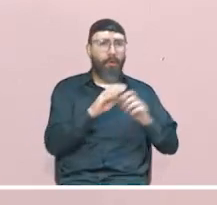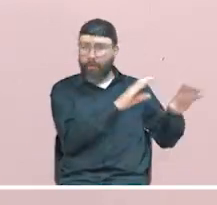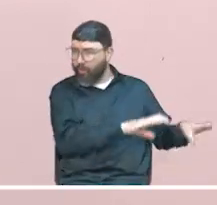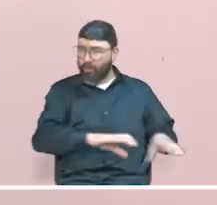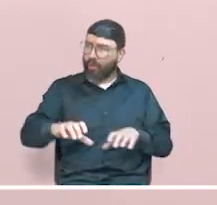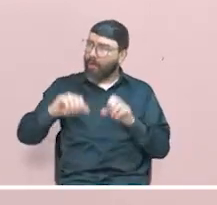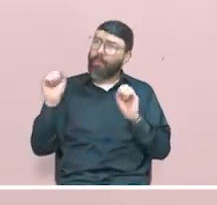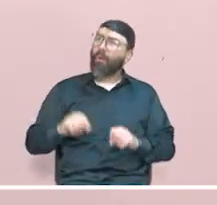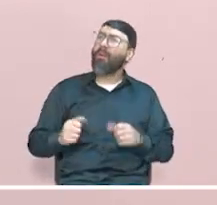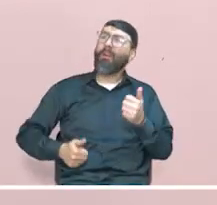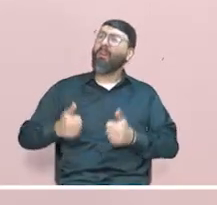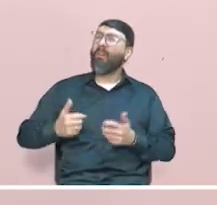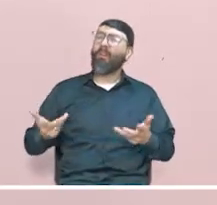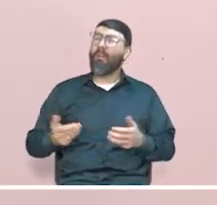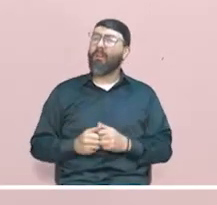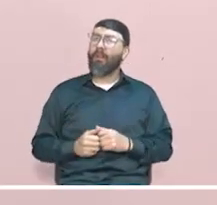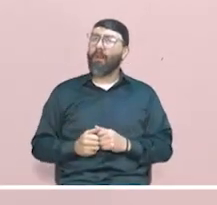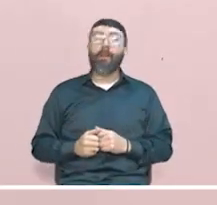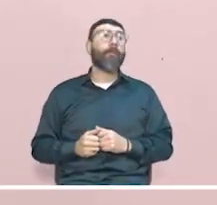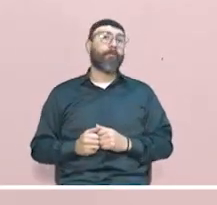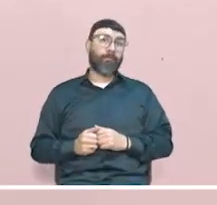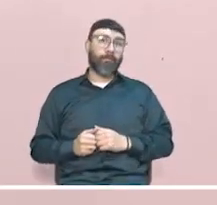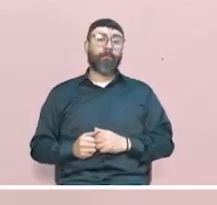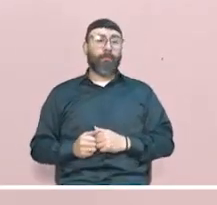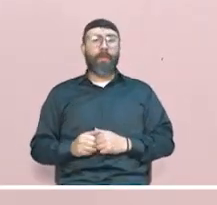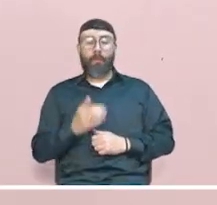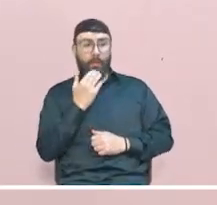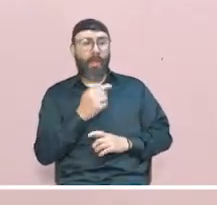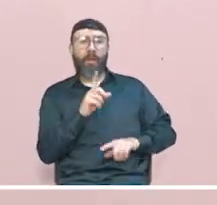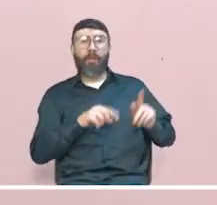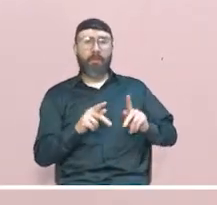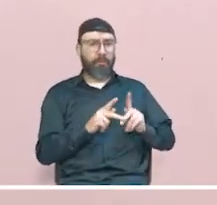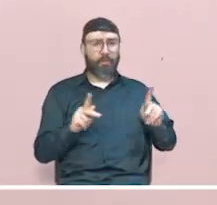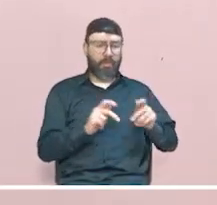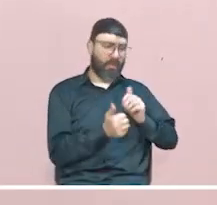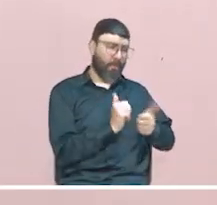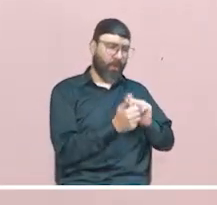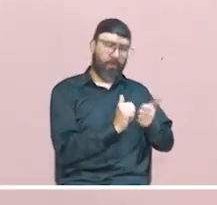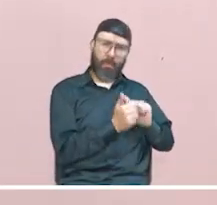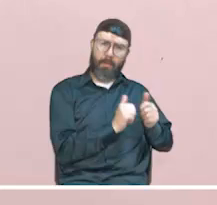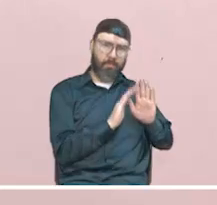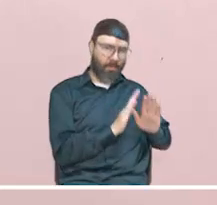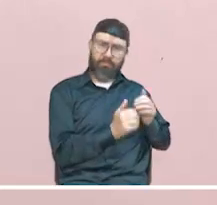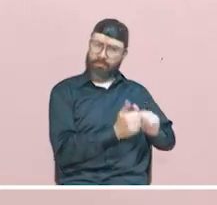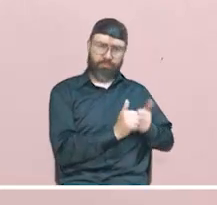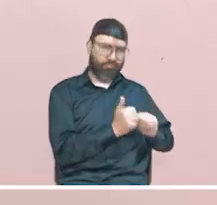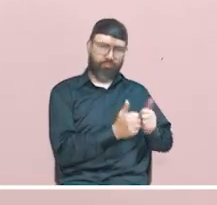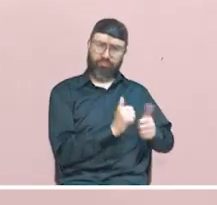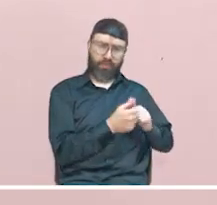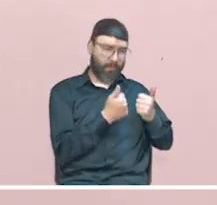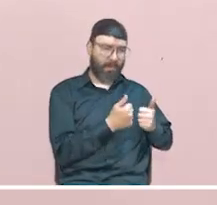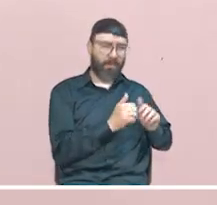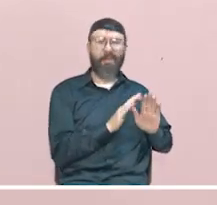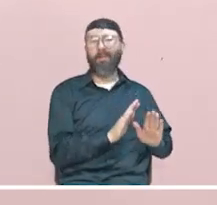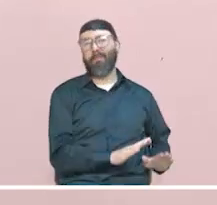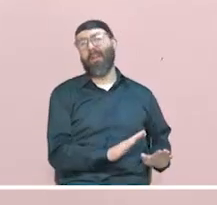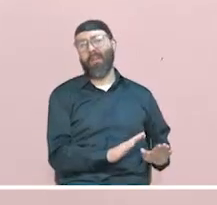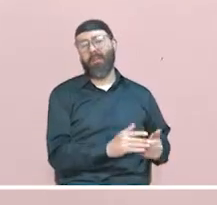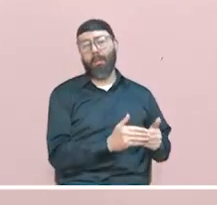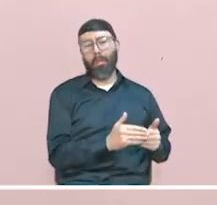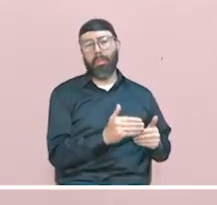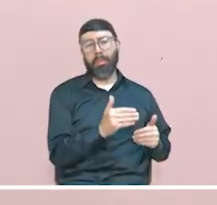porque muchas personas incrementaron peso corporal, digamos, el deportista tiene un ritmo